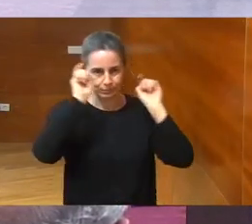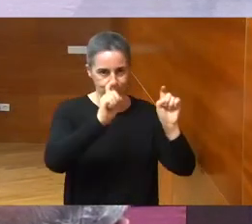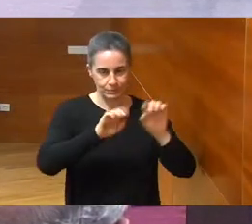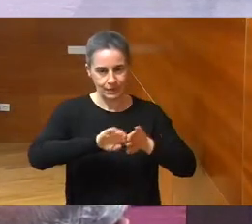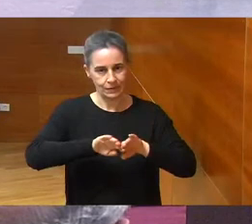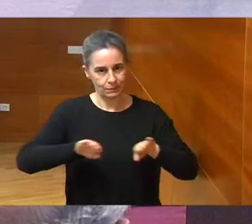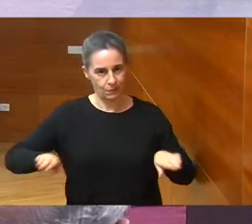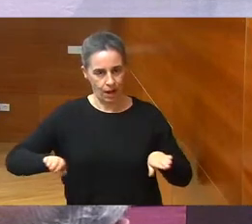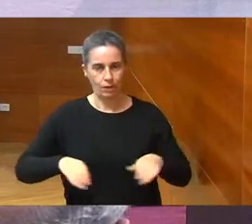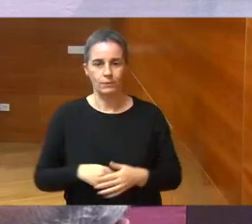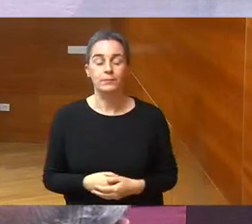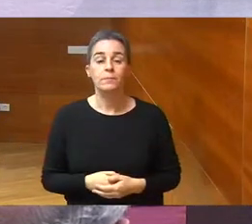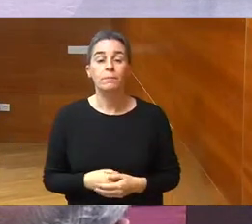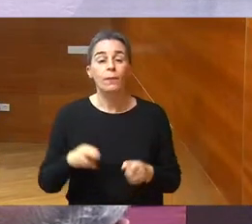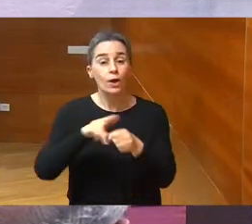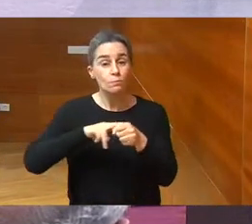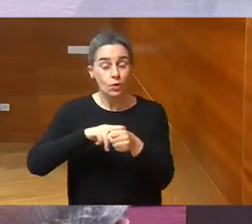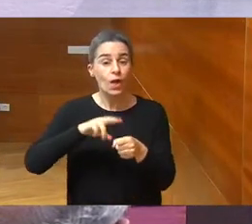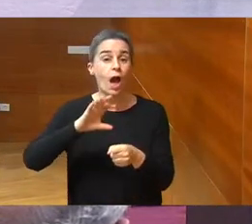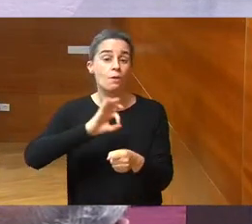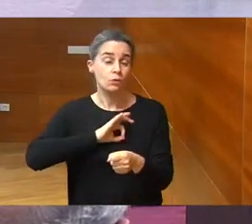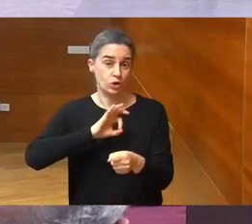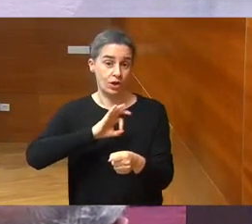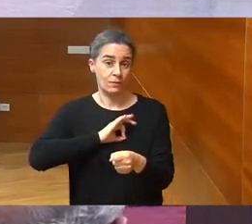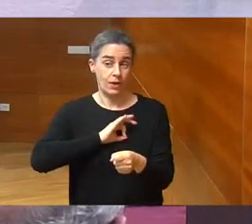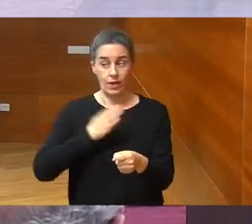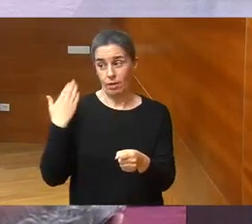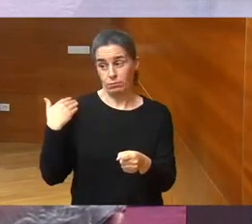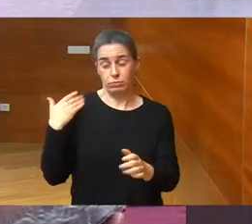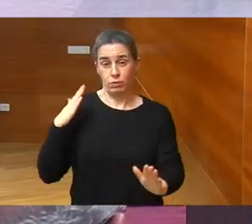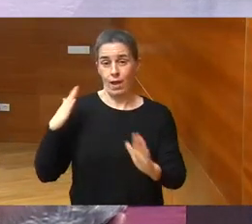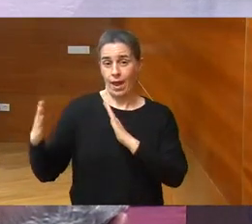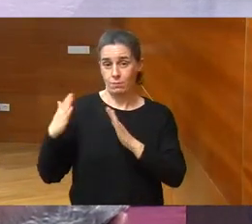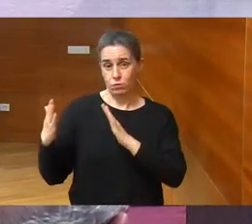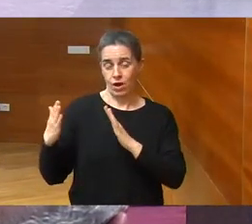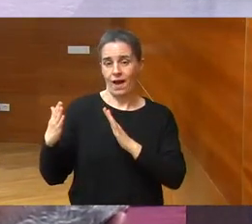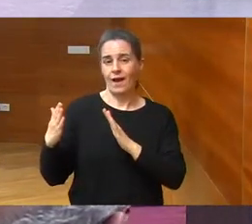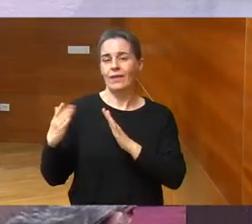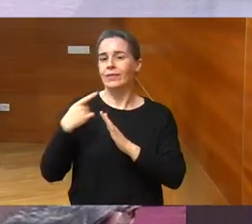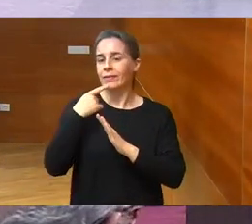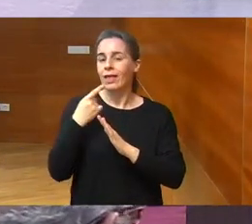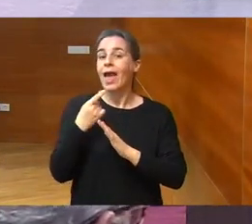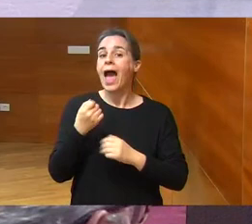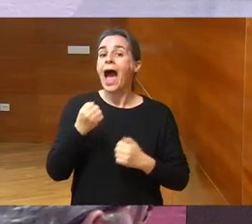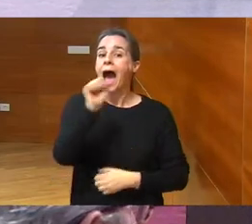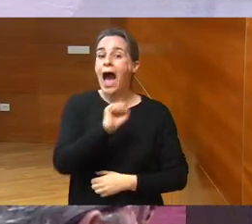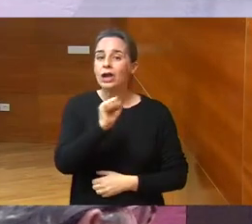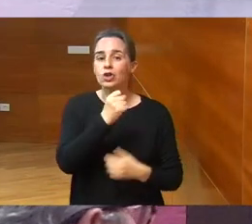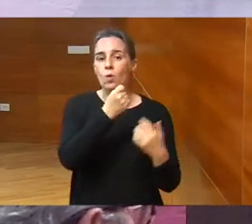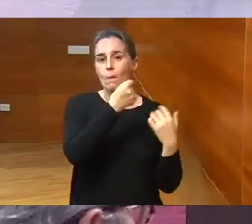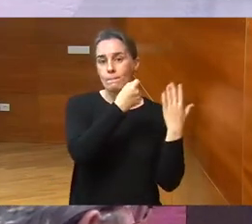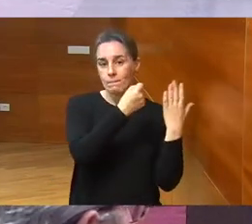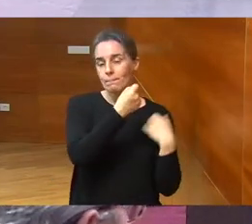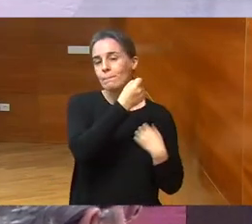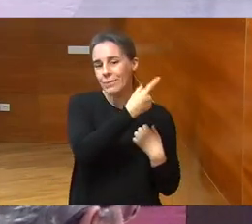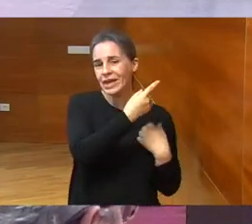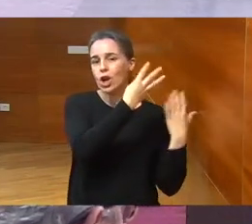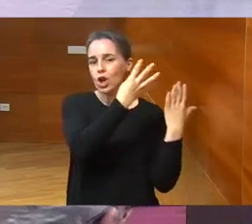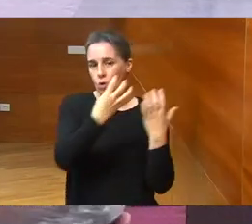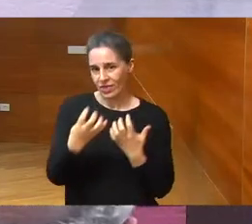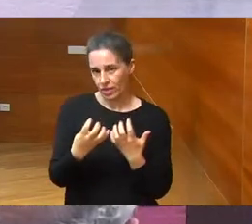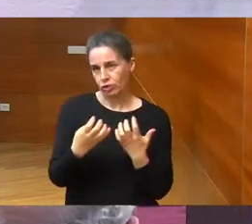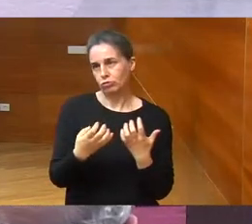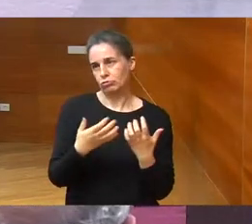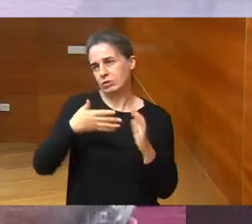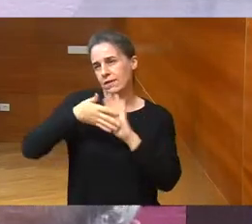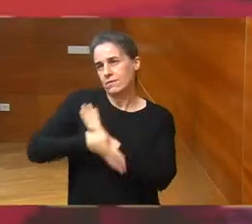de cómo estaba provincia de pontevedra los datos que tengo que no hanno 1900 es decir cuando chichana tiña